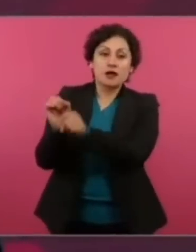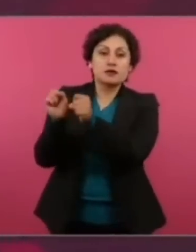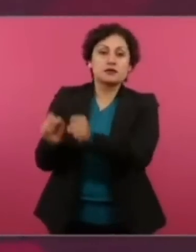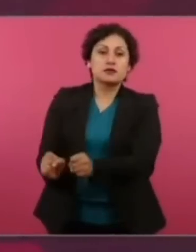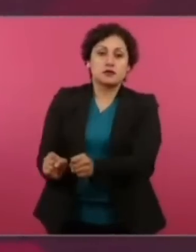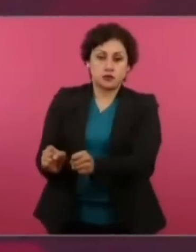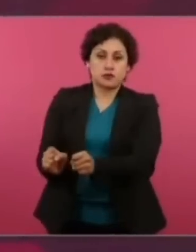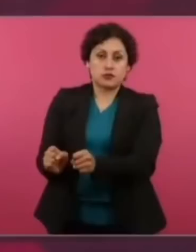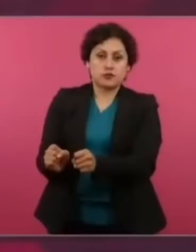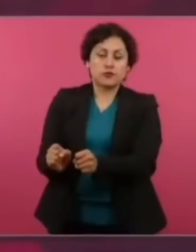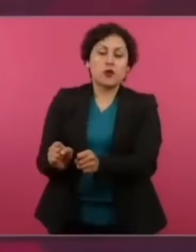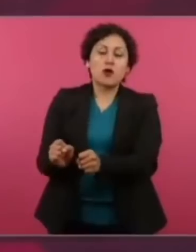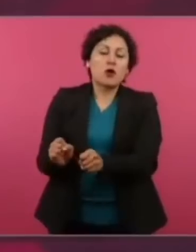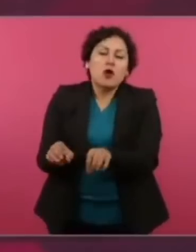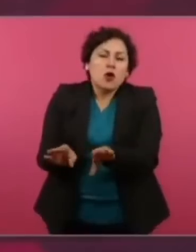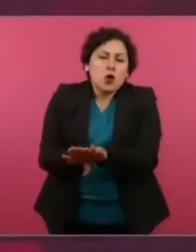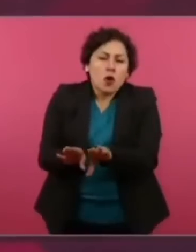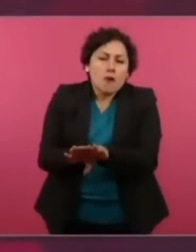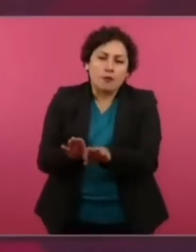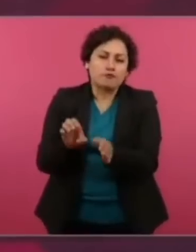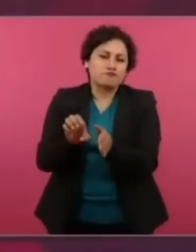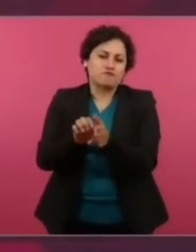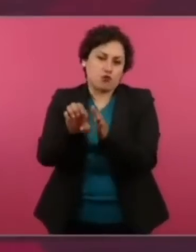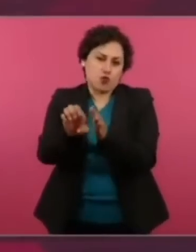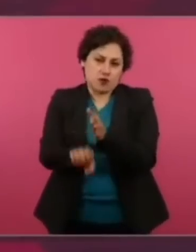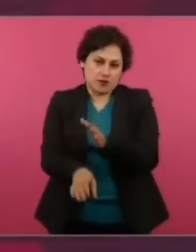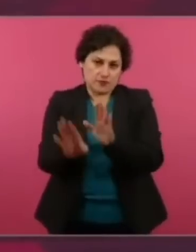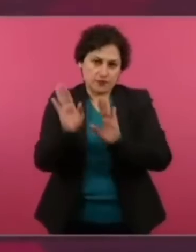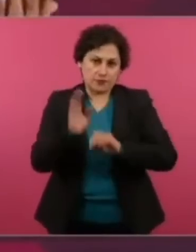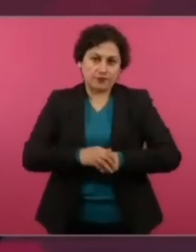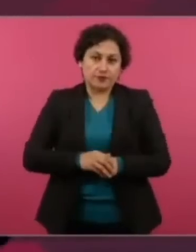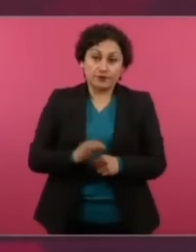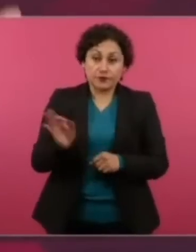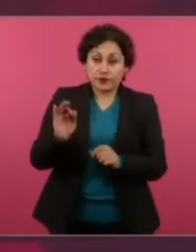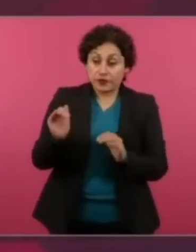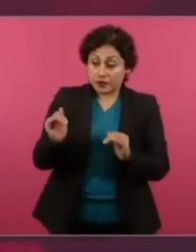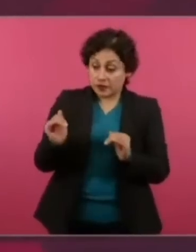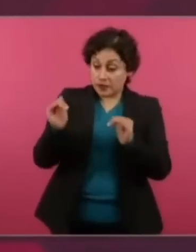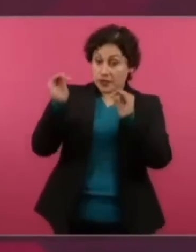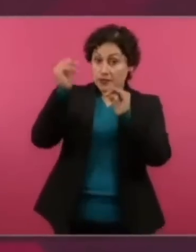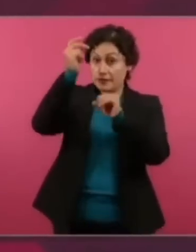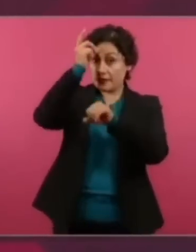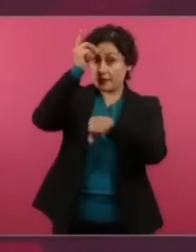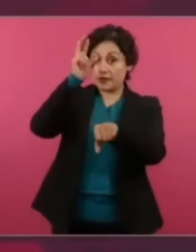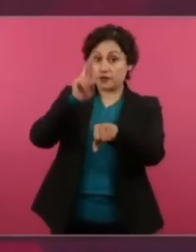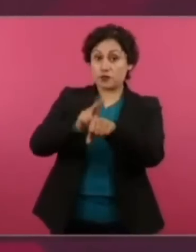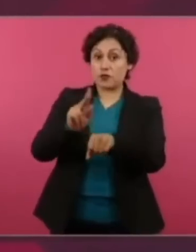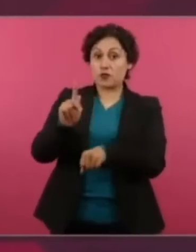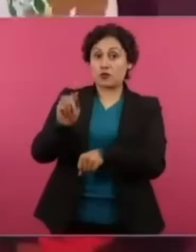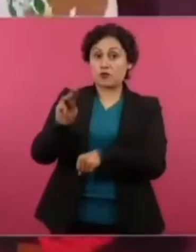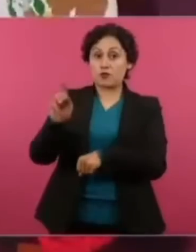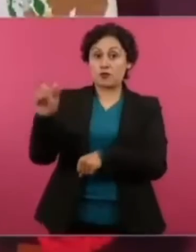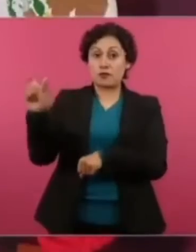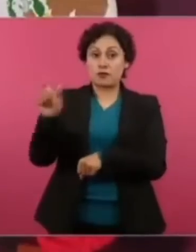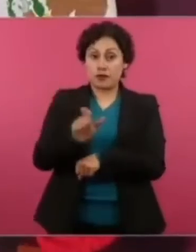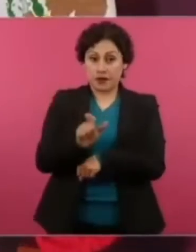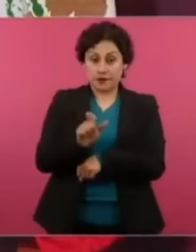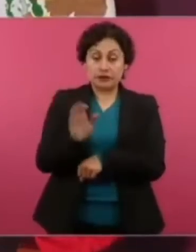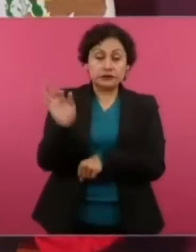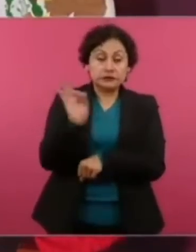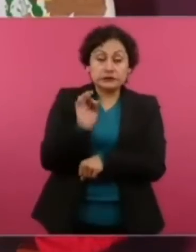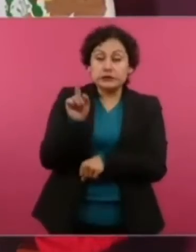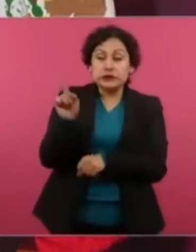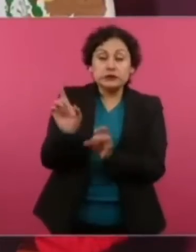para que en caso de que se viesen involucrados en asuntos de